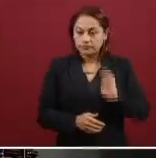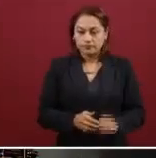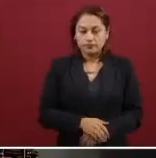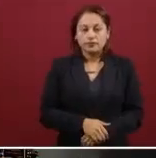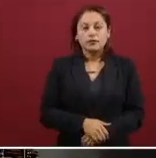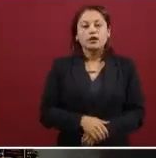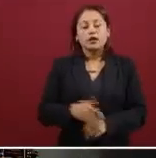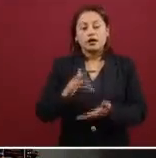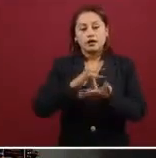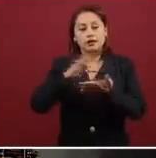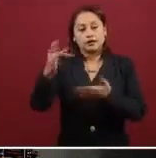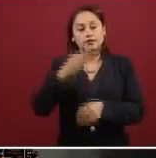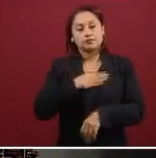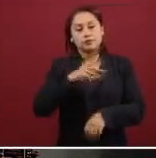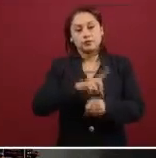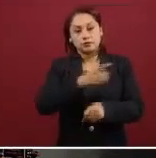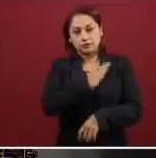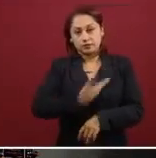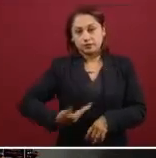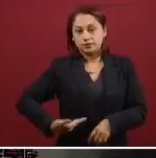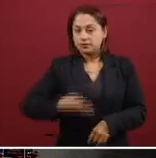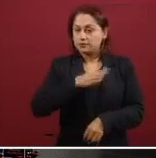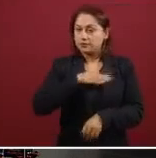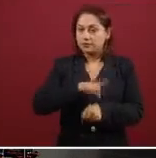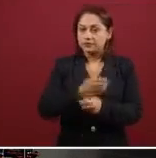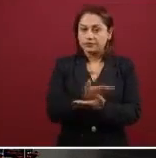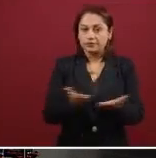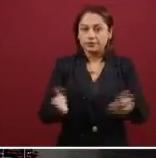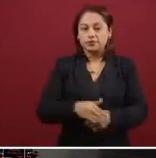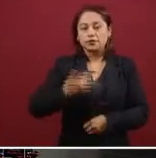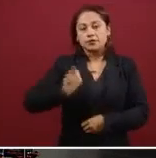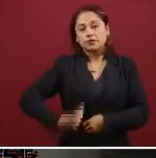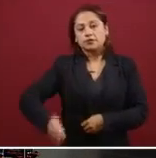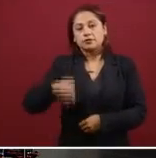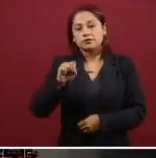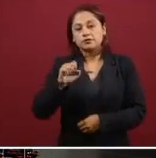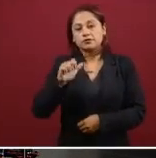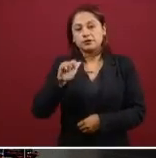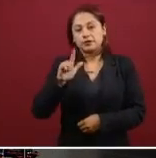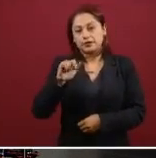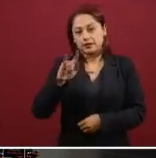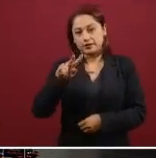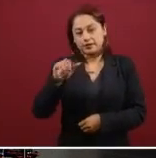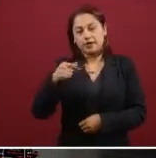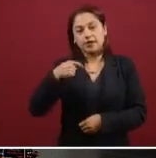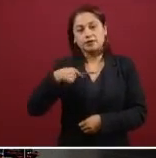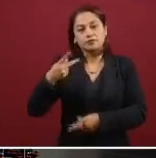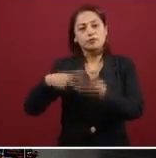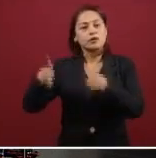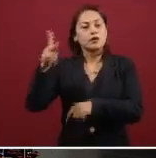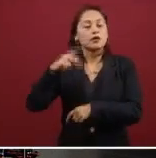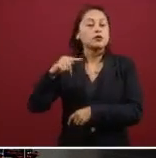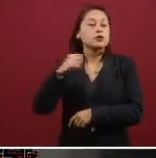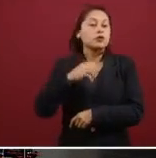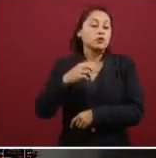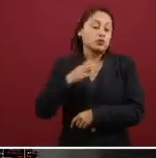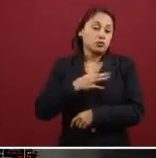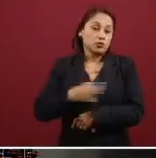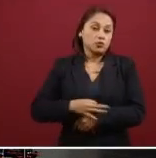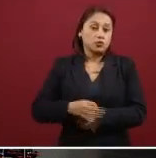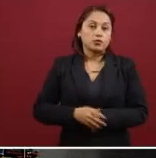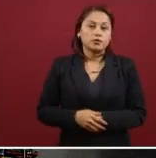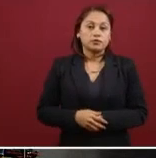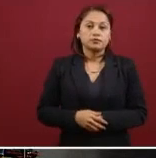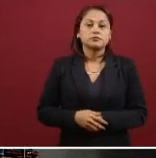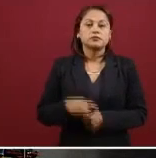Gracias. Buenos días, señor presidente. Buenos días a todos. Mi nombre es Silvia Diaram, vengo de la ciudad de Toluca y soy de un canal